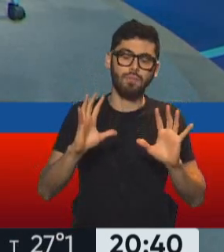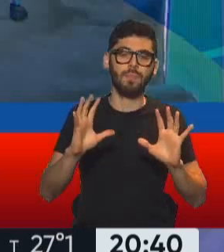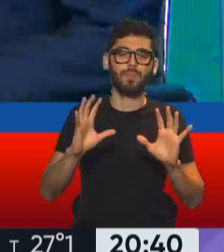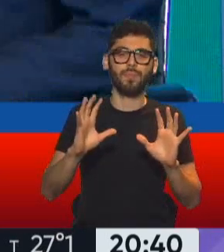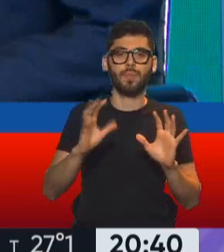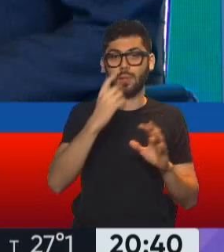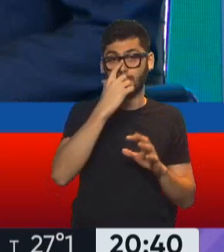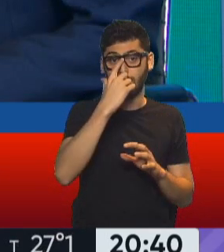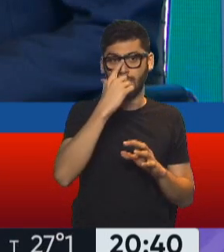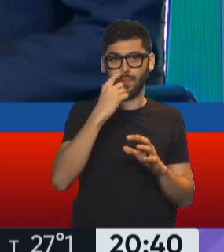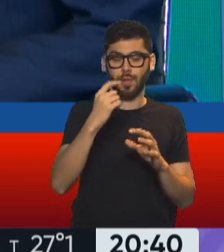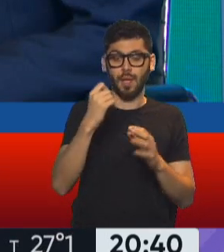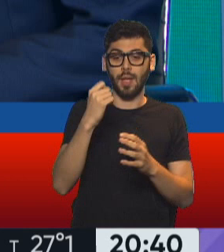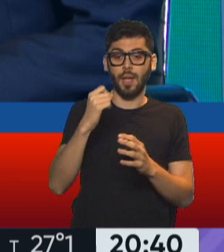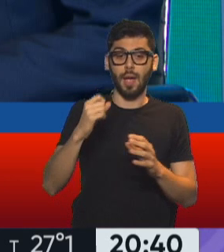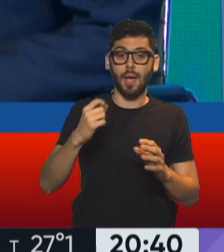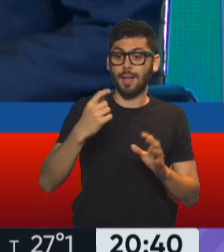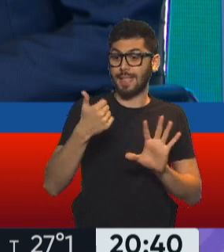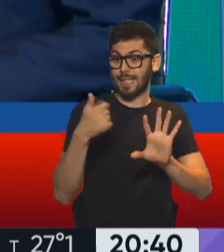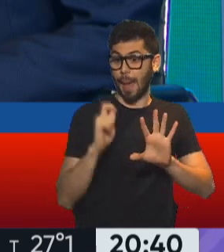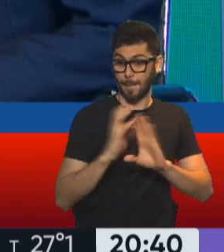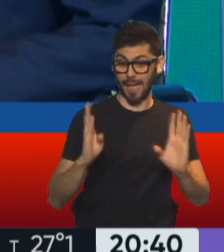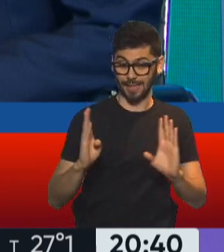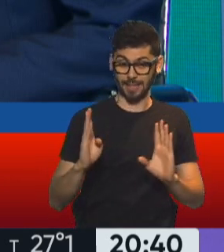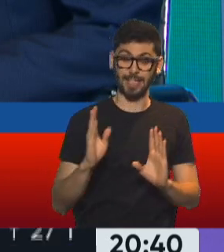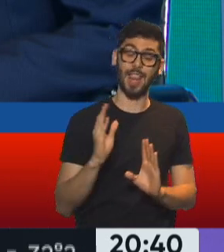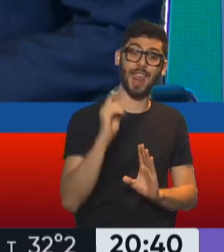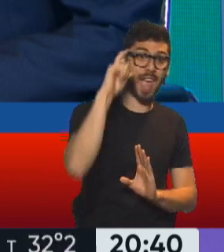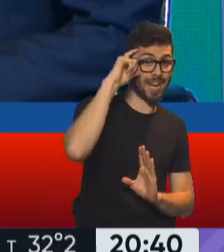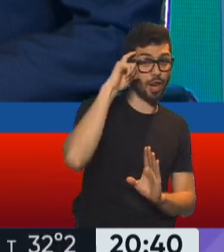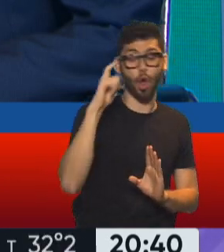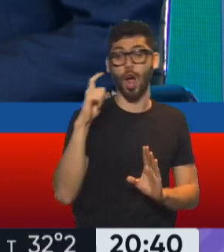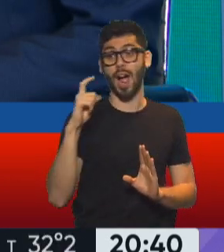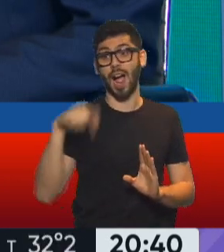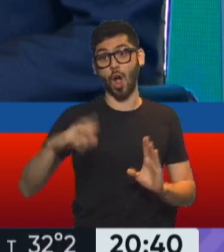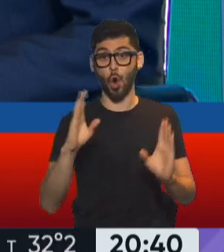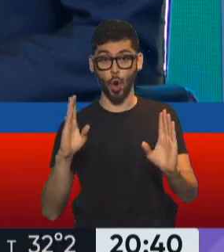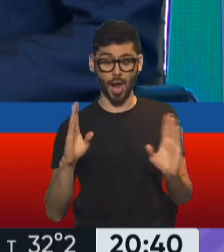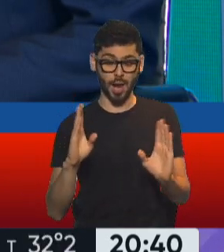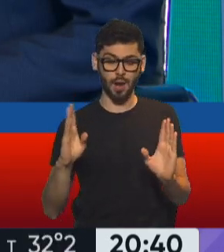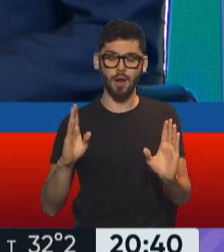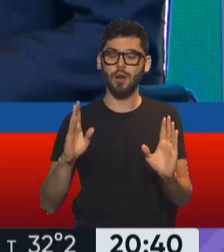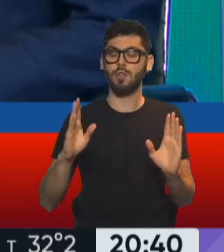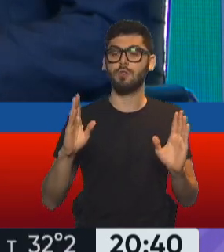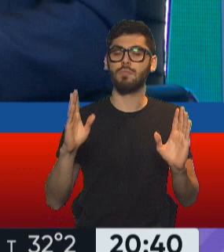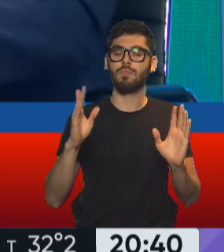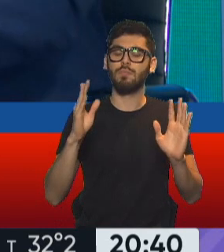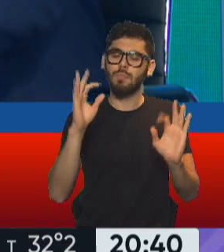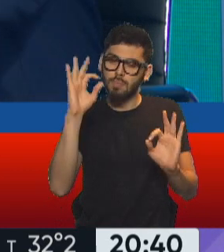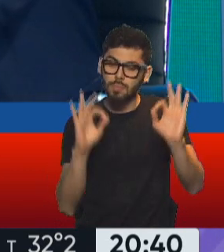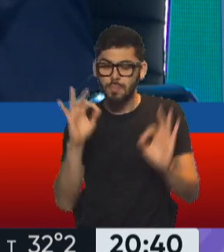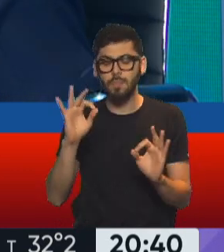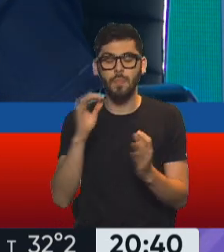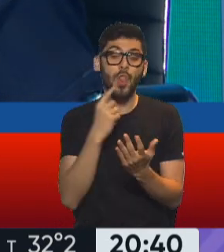Los indicadores económicos de este primer semestre ya cumplido y lo que se está proyectando dan que